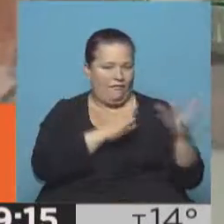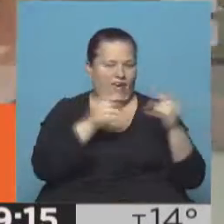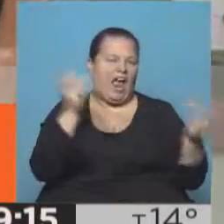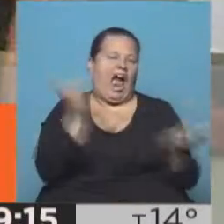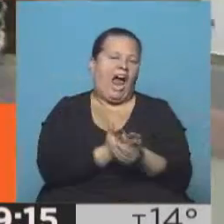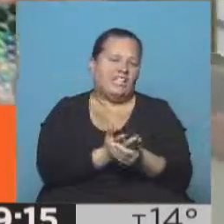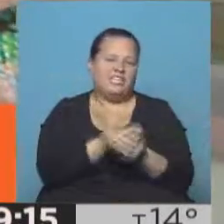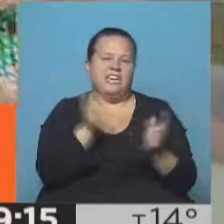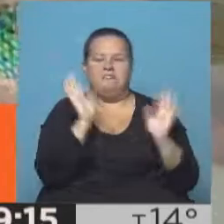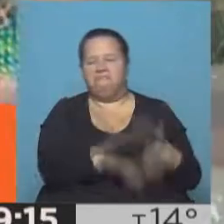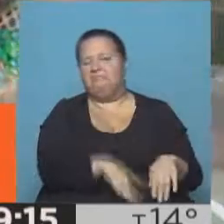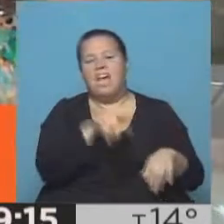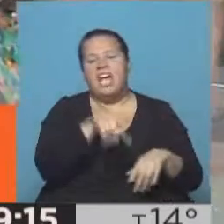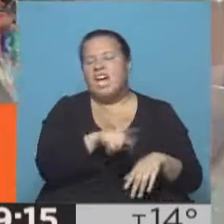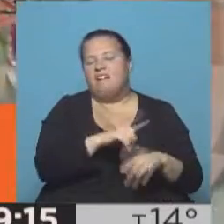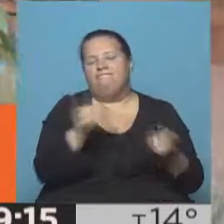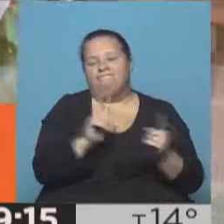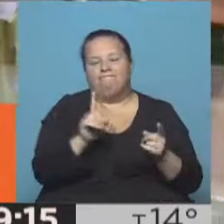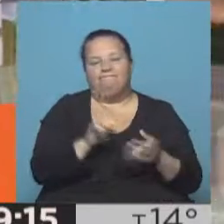archivo, desestimiento, que esos no